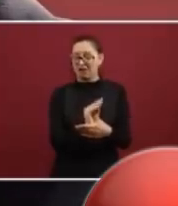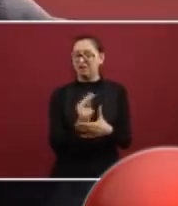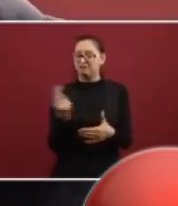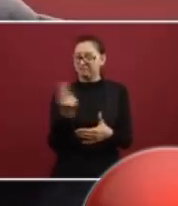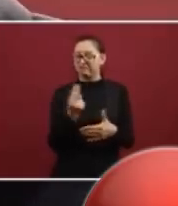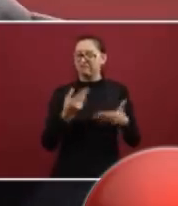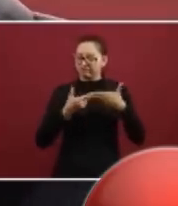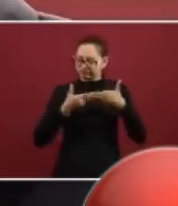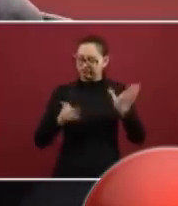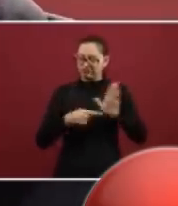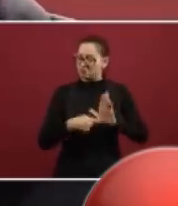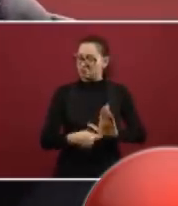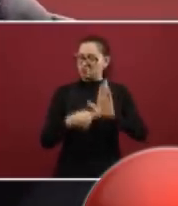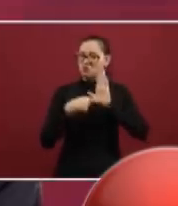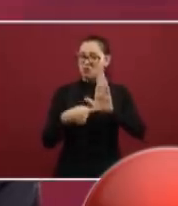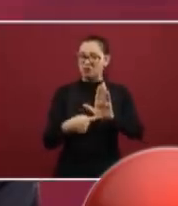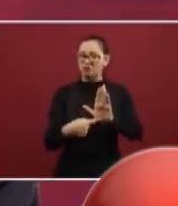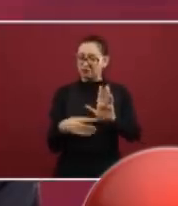desgraciadamente sigue pasando,